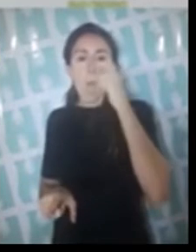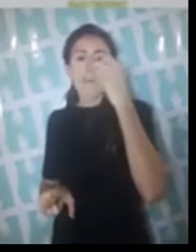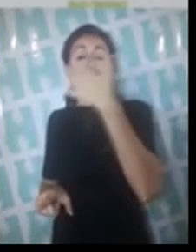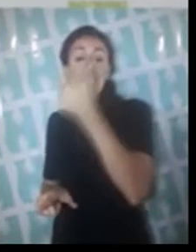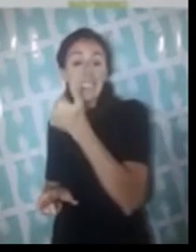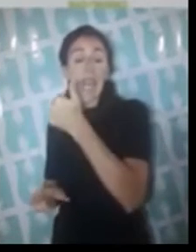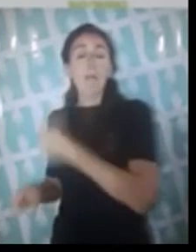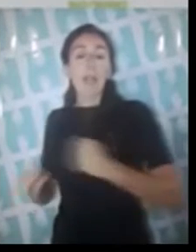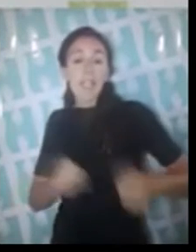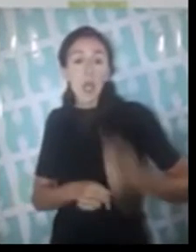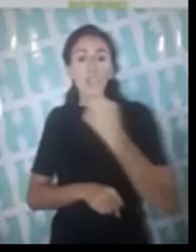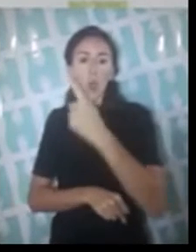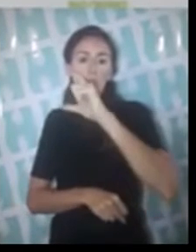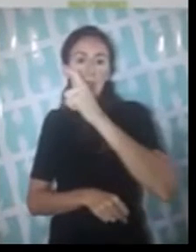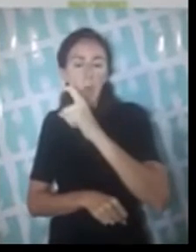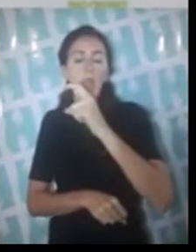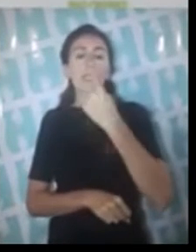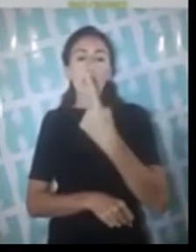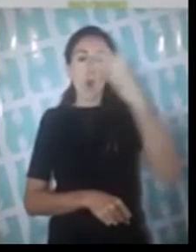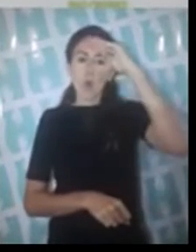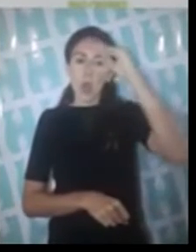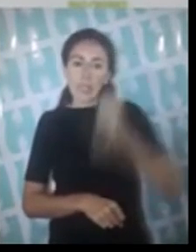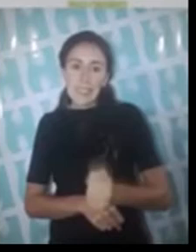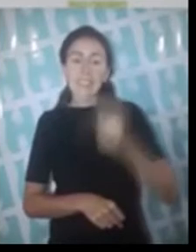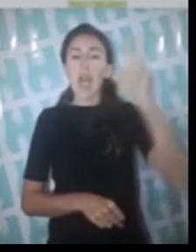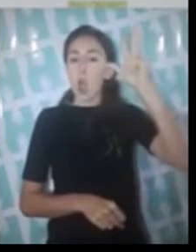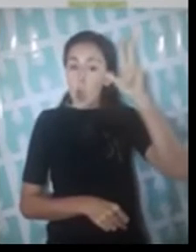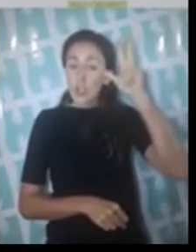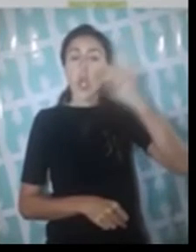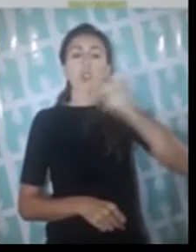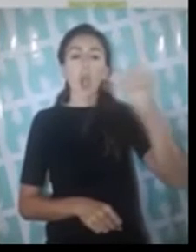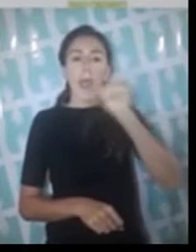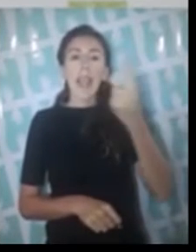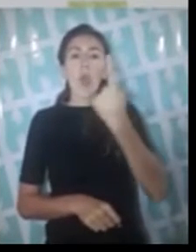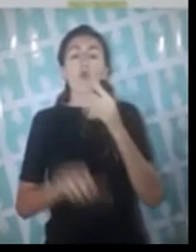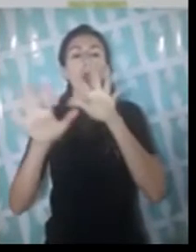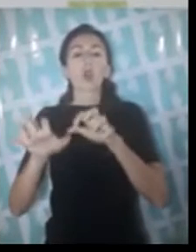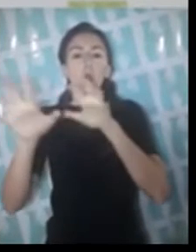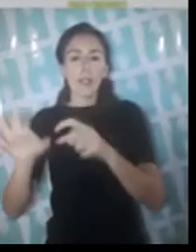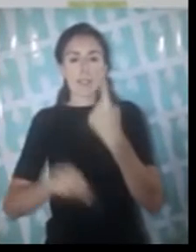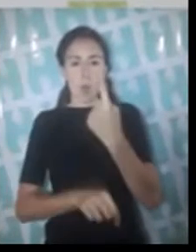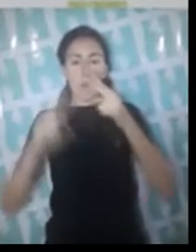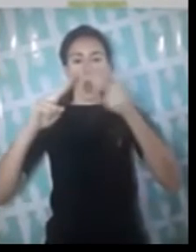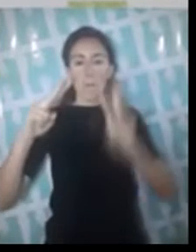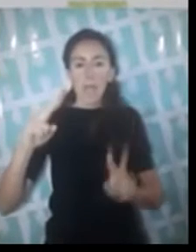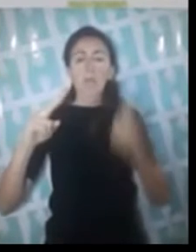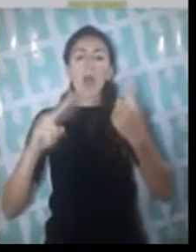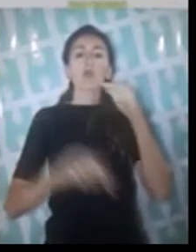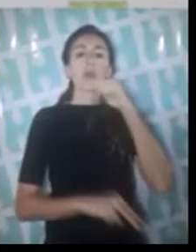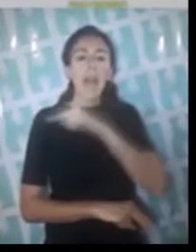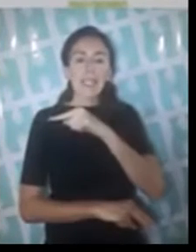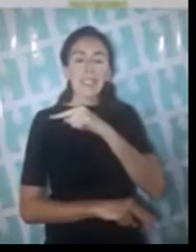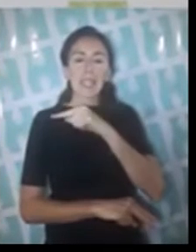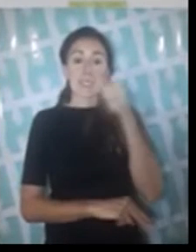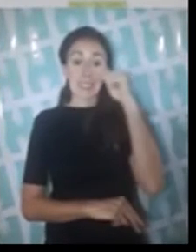en Bariloche, uno en Cipolletti, uno en Regina, 8 en Choele, 1 en Conesa, 1 en Viedma, 1 en Allen,